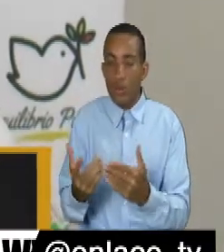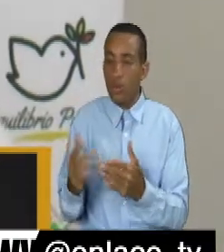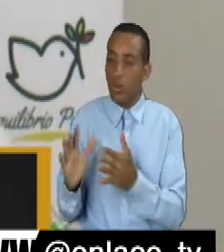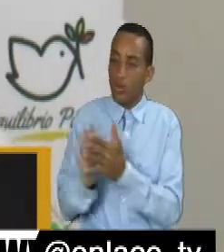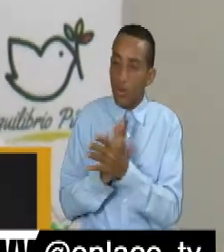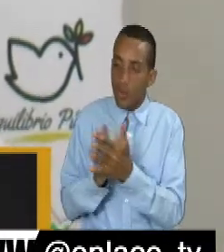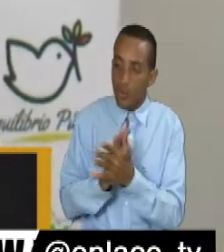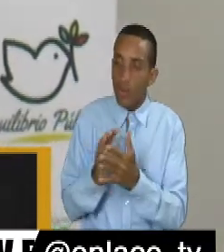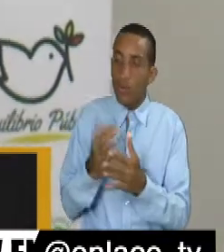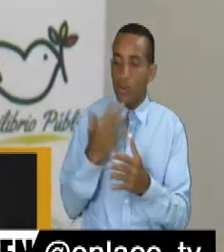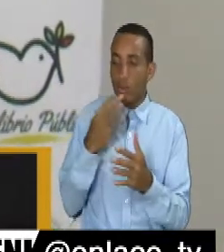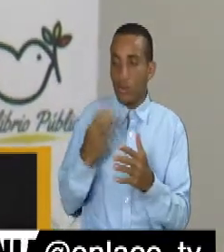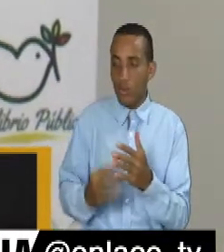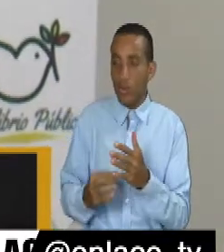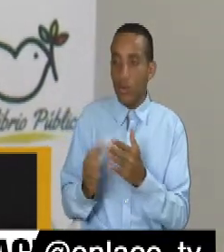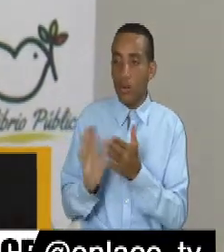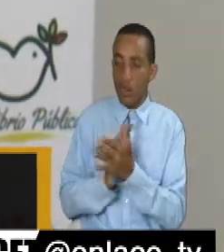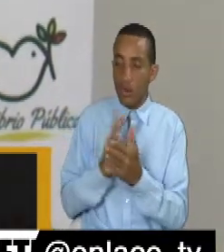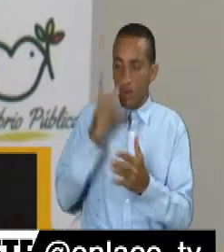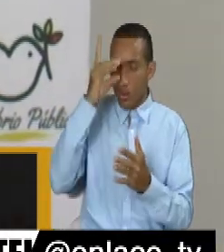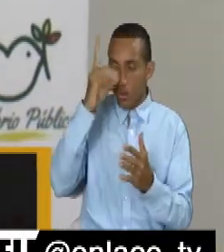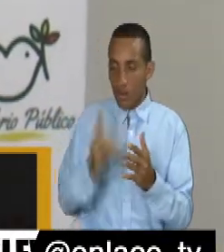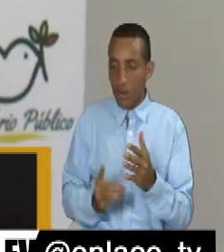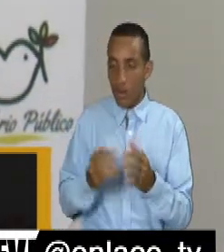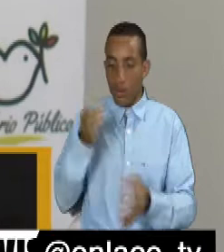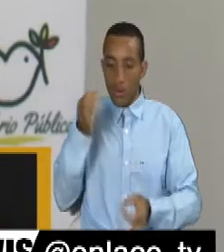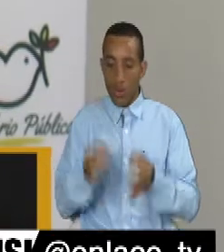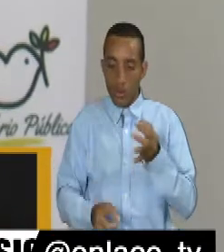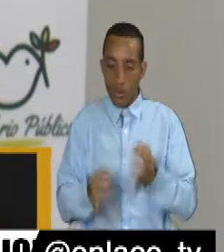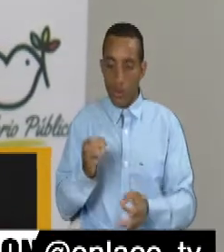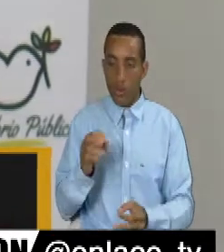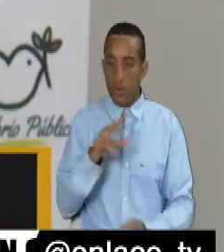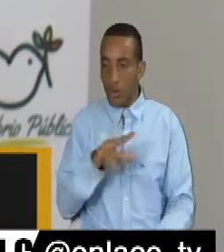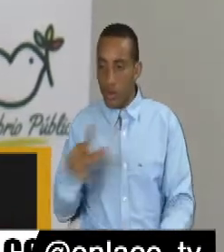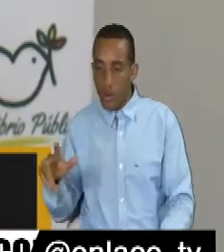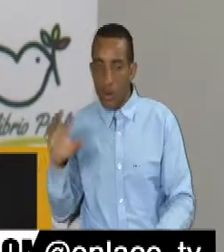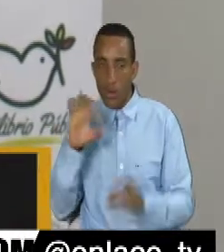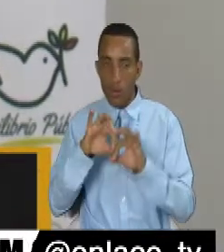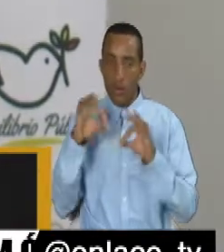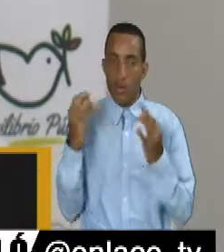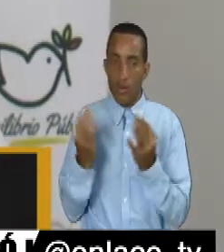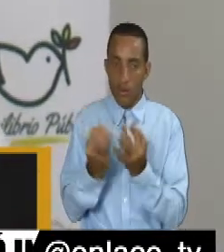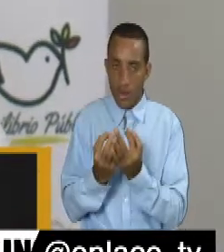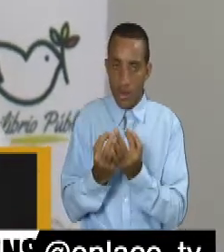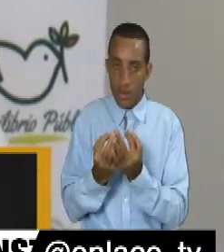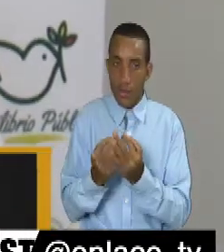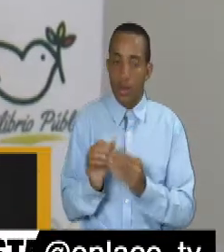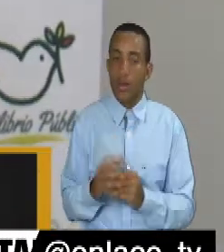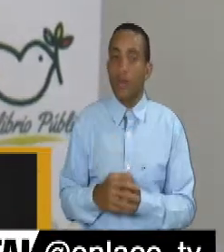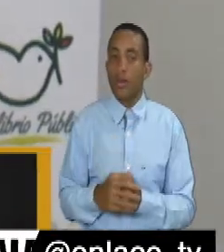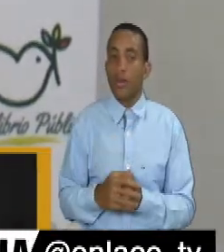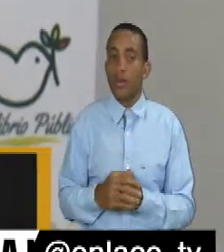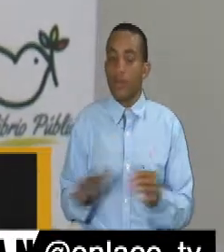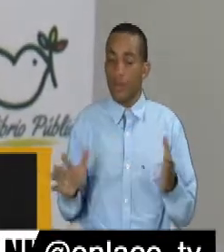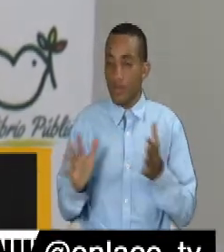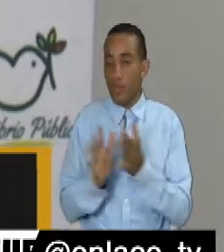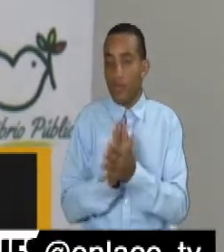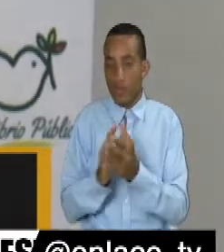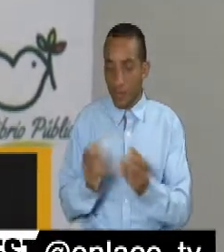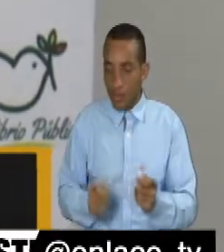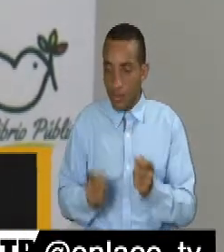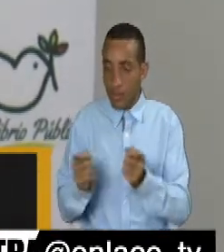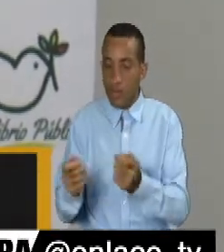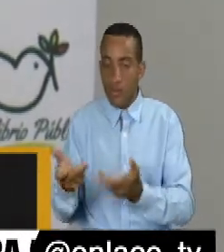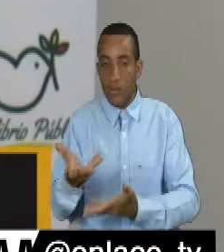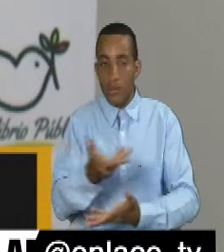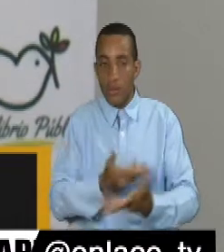manera oficial hoy la decisión que tomó el juez Promiscuo de Familia, y aquí tenemos el auto, lo tenemos impreso, lo vamos a entregar para que sea socializado y